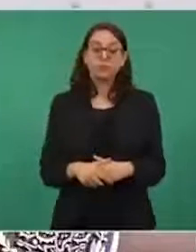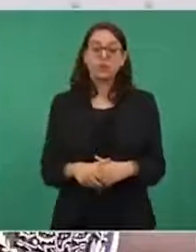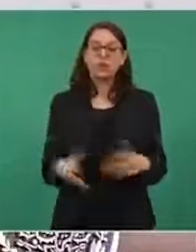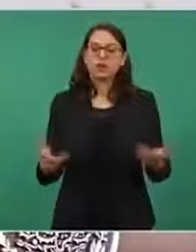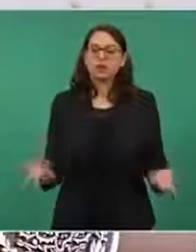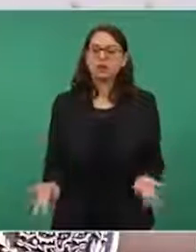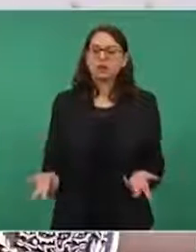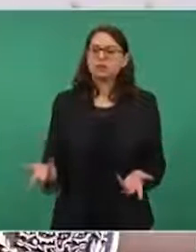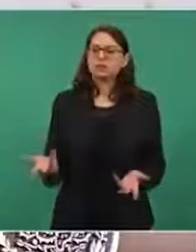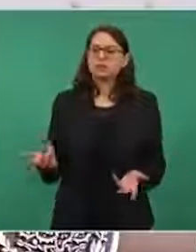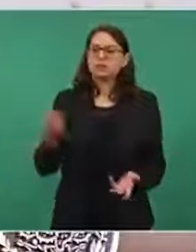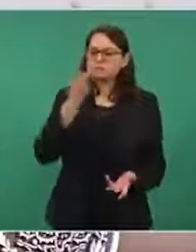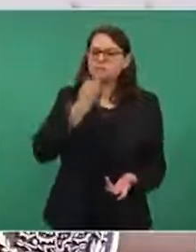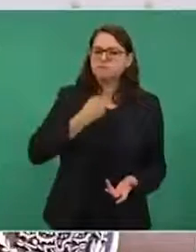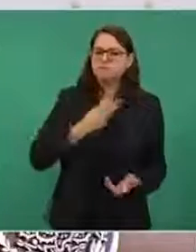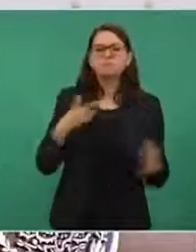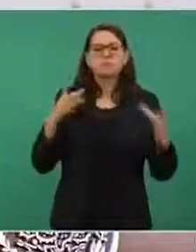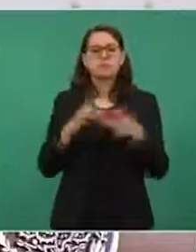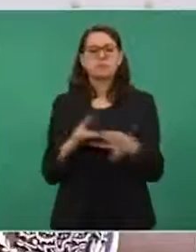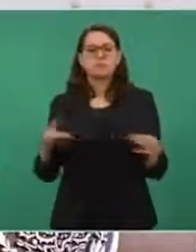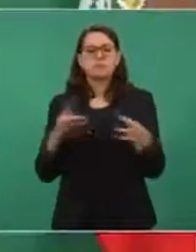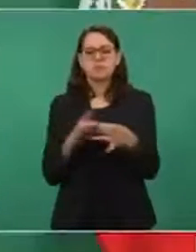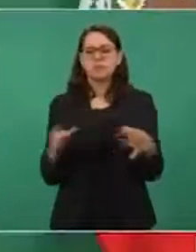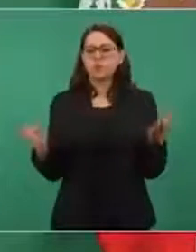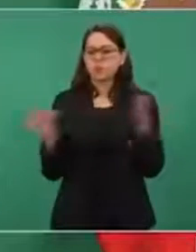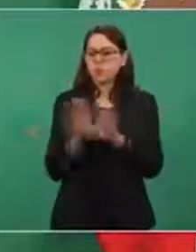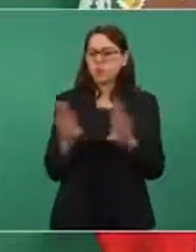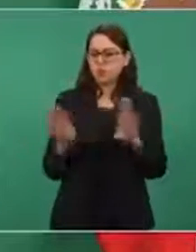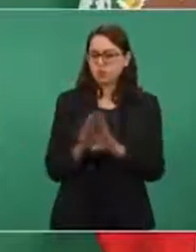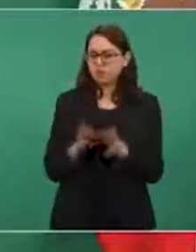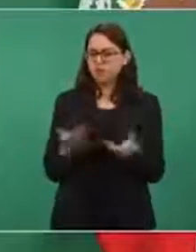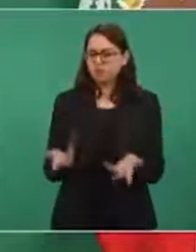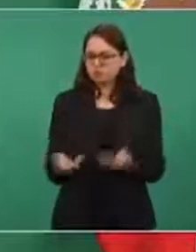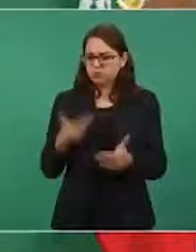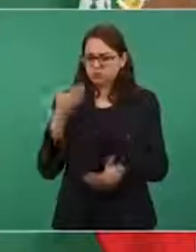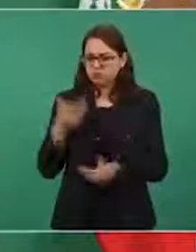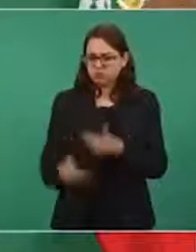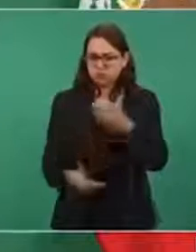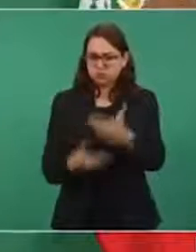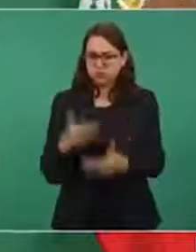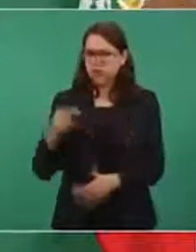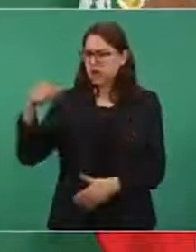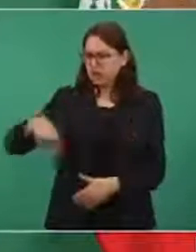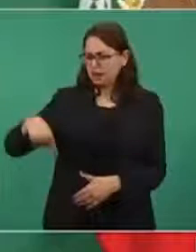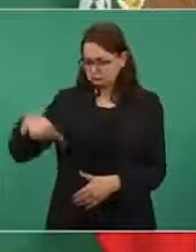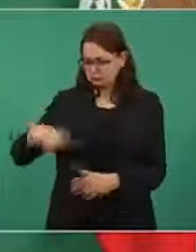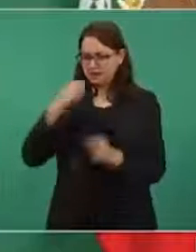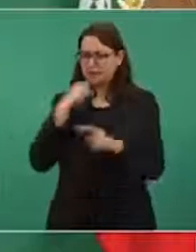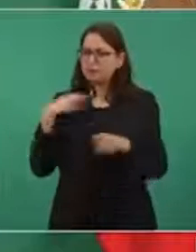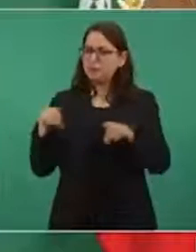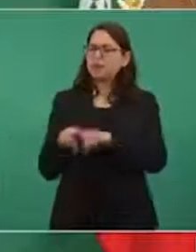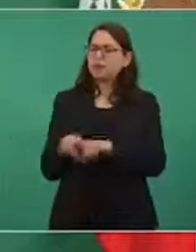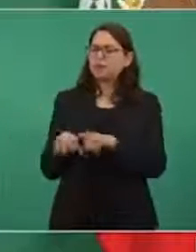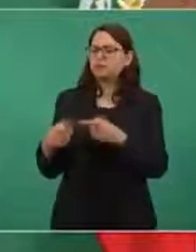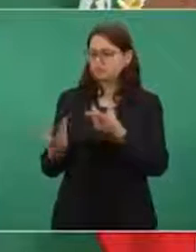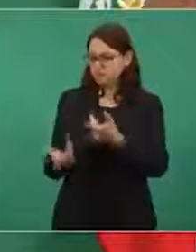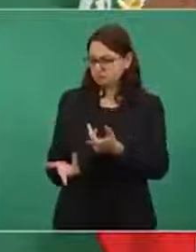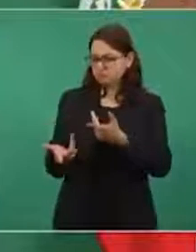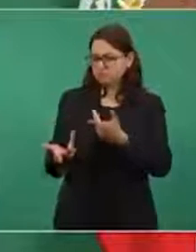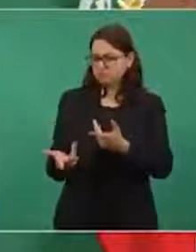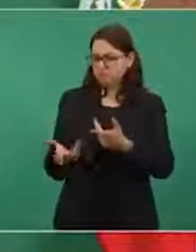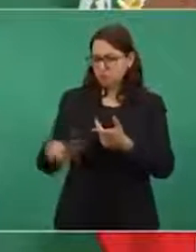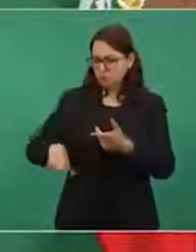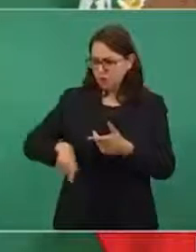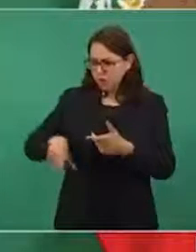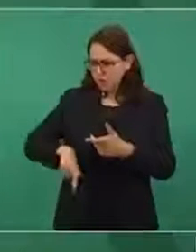que nos explique cuál es el procedimiento para financiar este